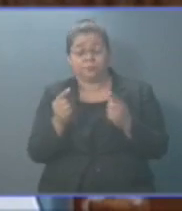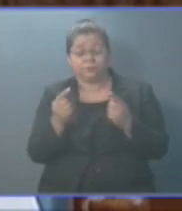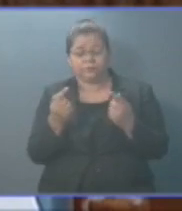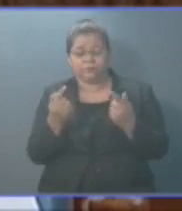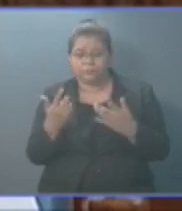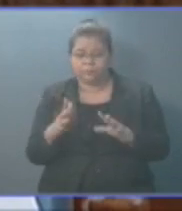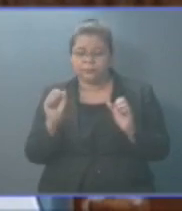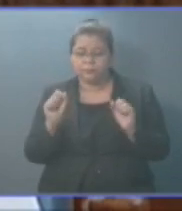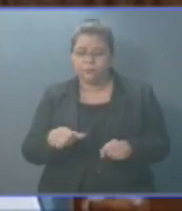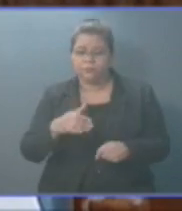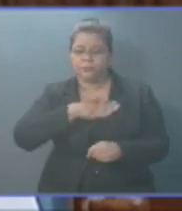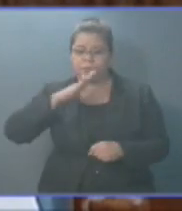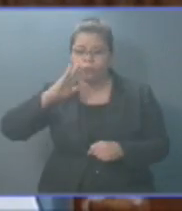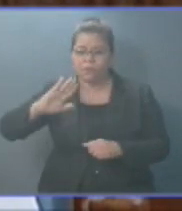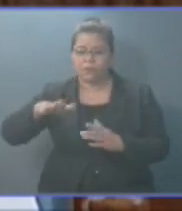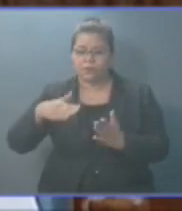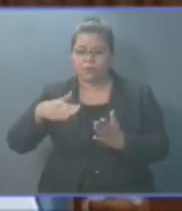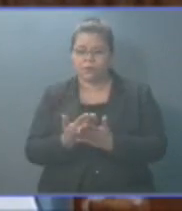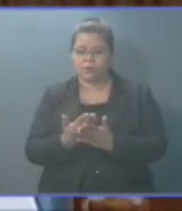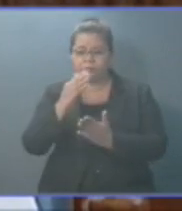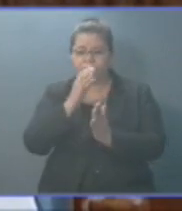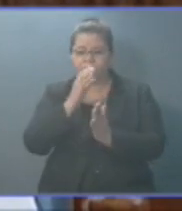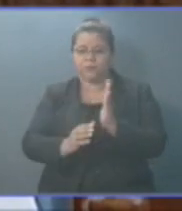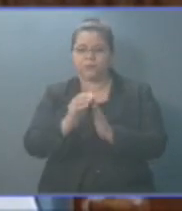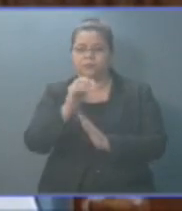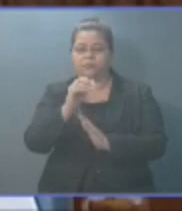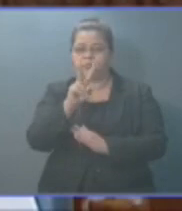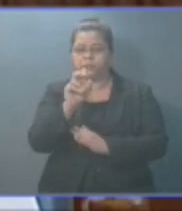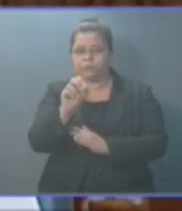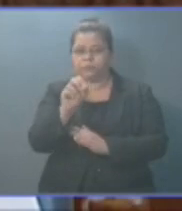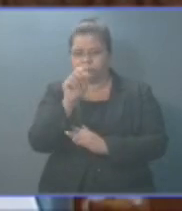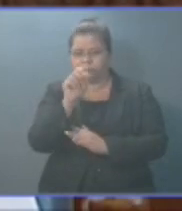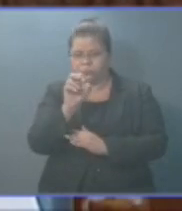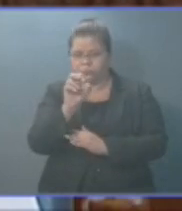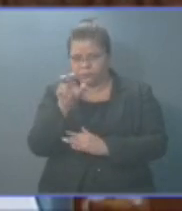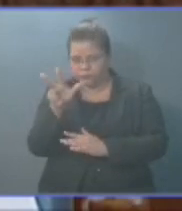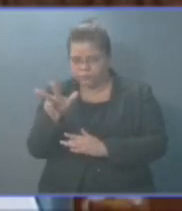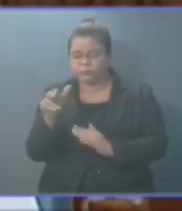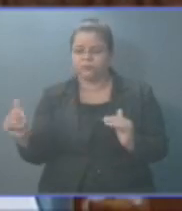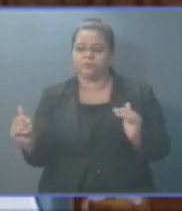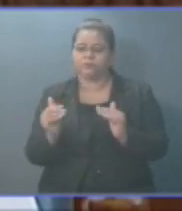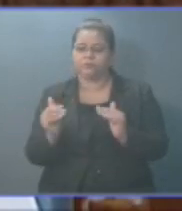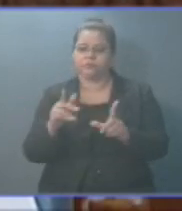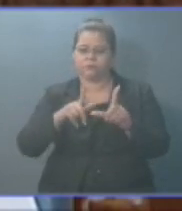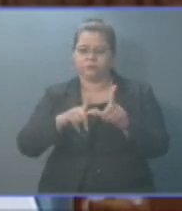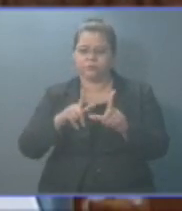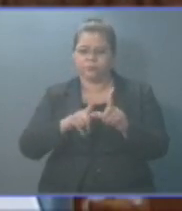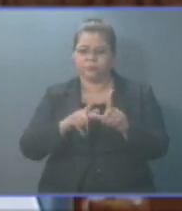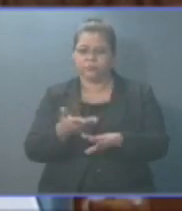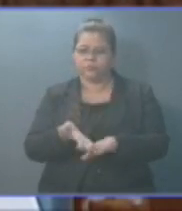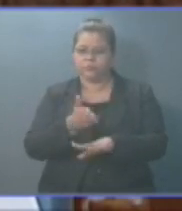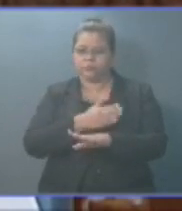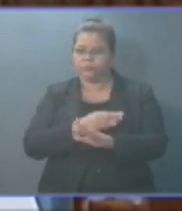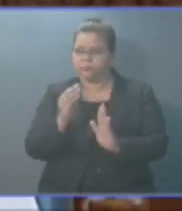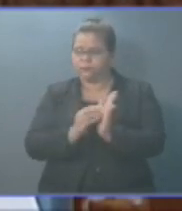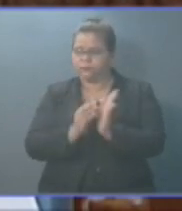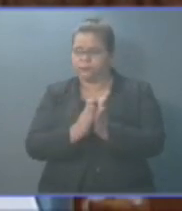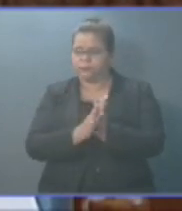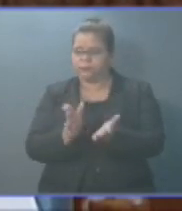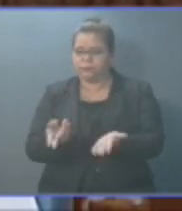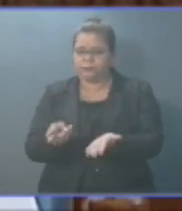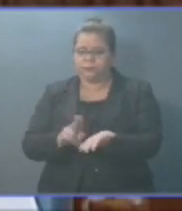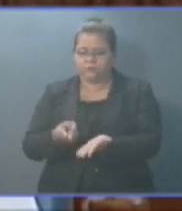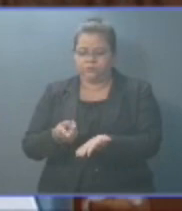dar cumplimiento a la cláusula 2.03 y a los literales que establece el referido contrato